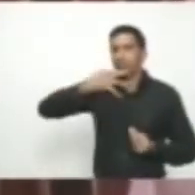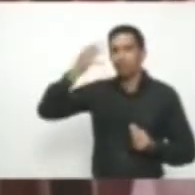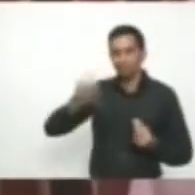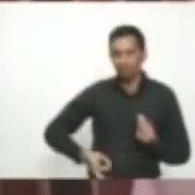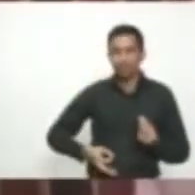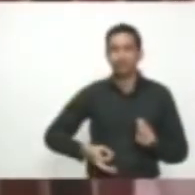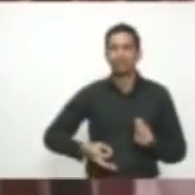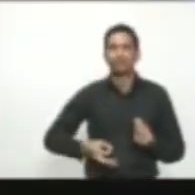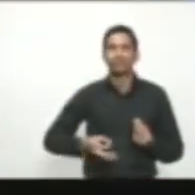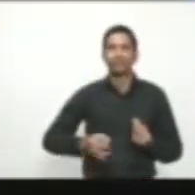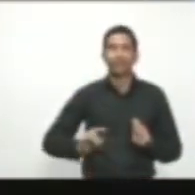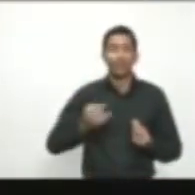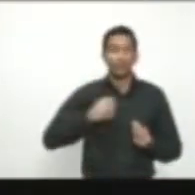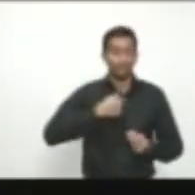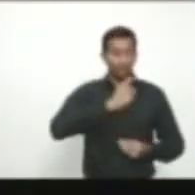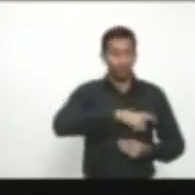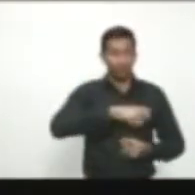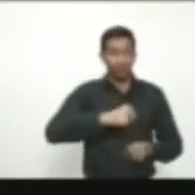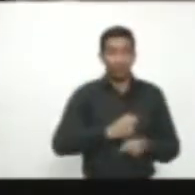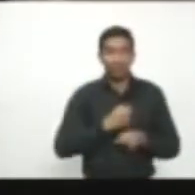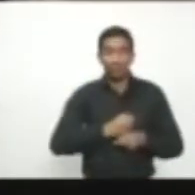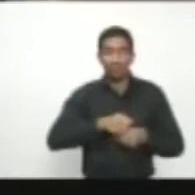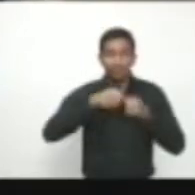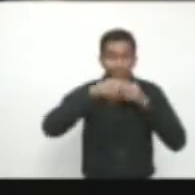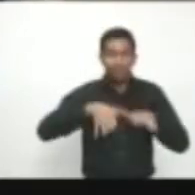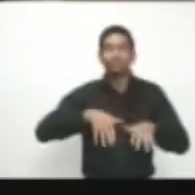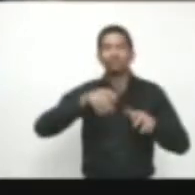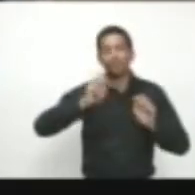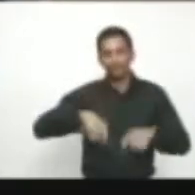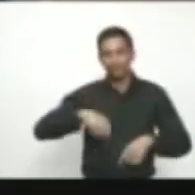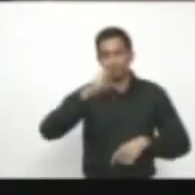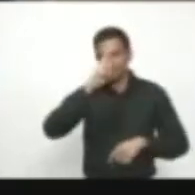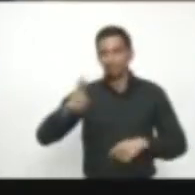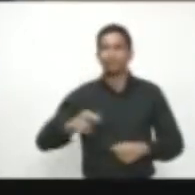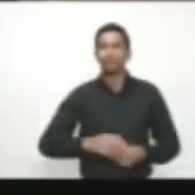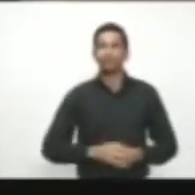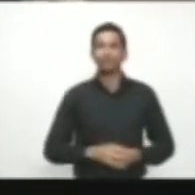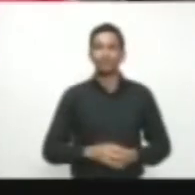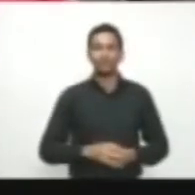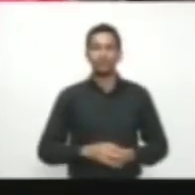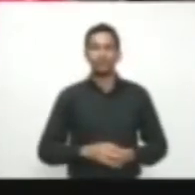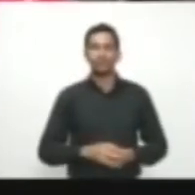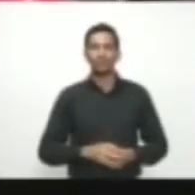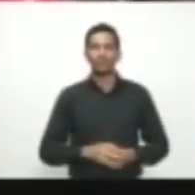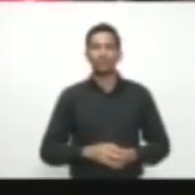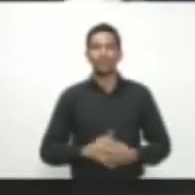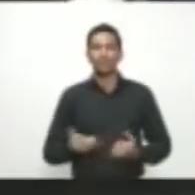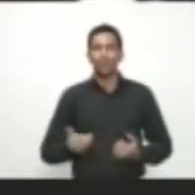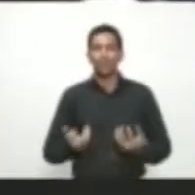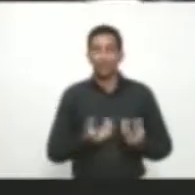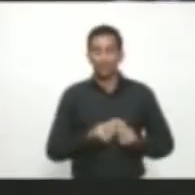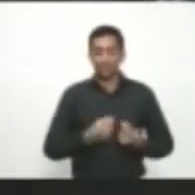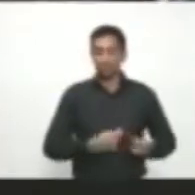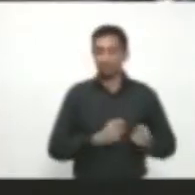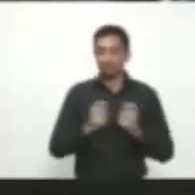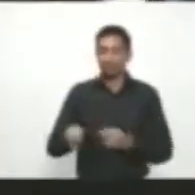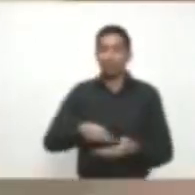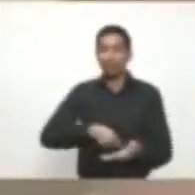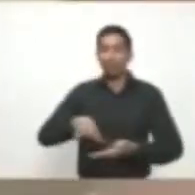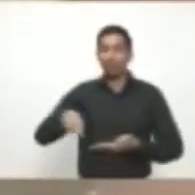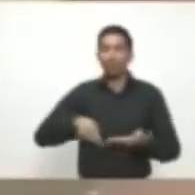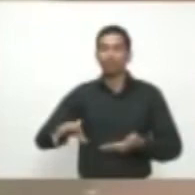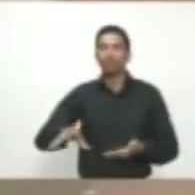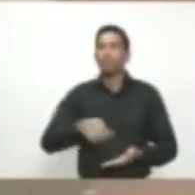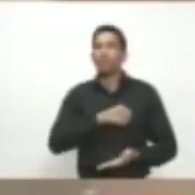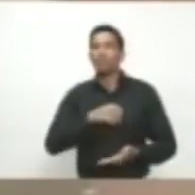refiere a servidores públicos. Normalmente este tipo de contratos, tal como ocurrió en Bucaramanga, quedan en manos de particulares, sin experiencia